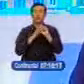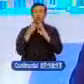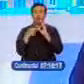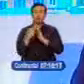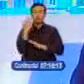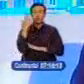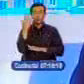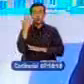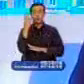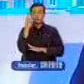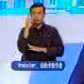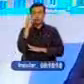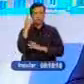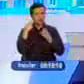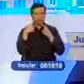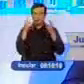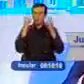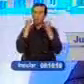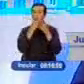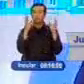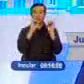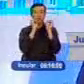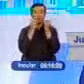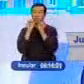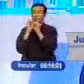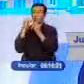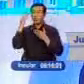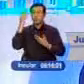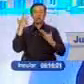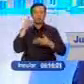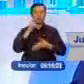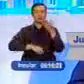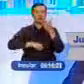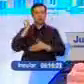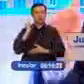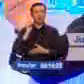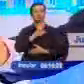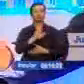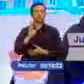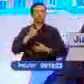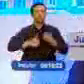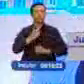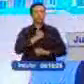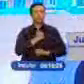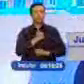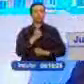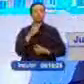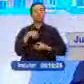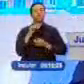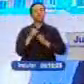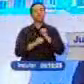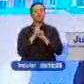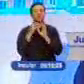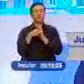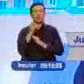de agosto informamos finalmente cuántas organizaciones políticas tienen la posibilidad de presentar candidatos propios para febrero del 17. Hoy